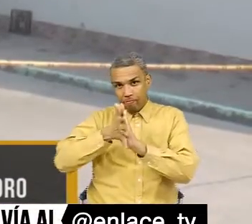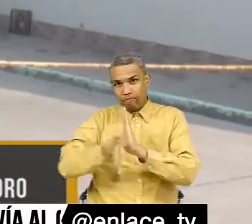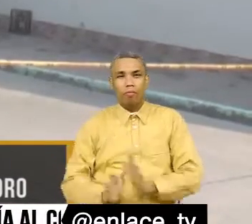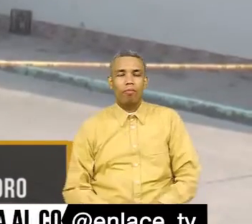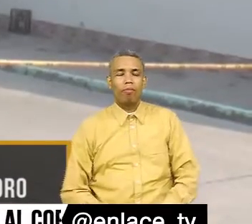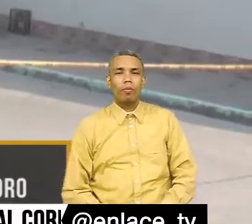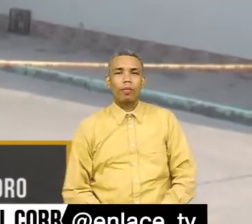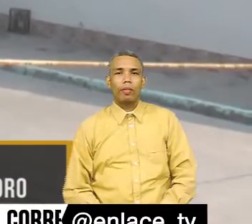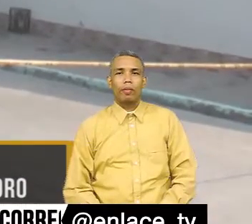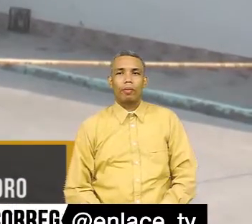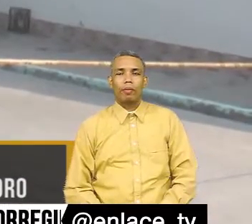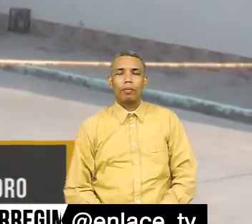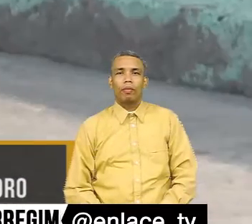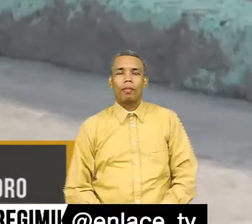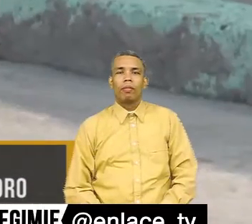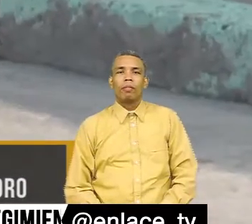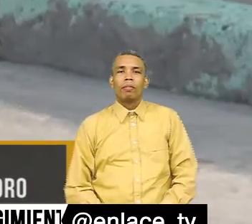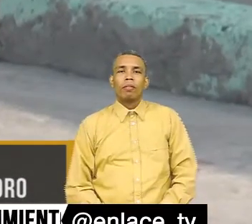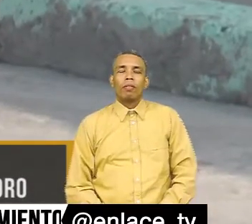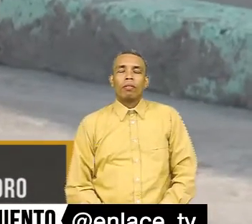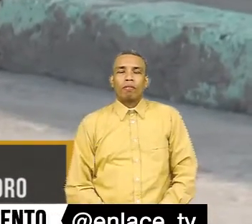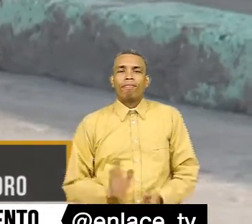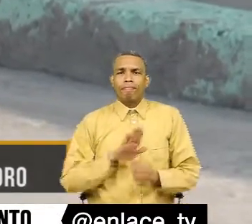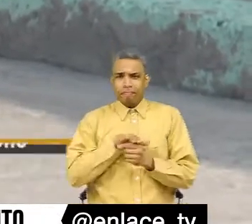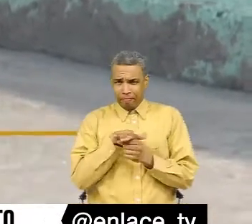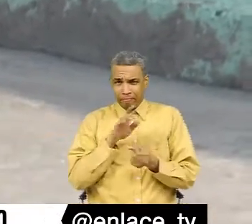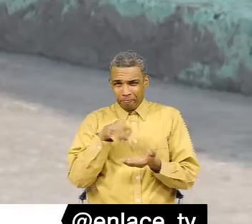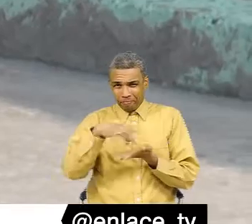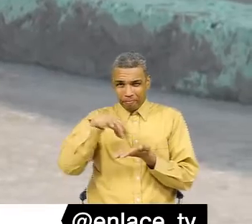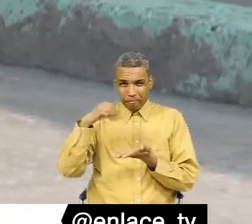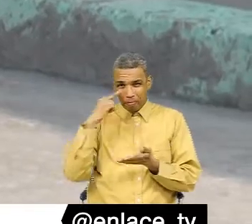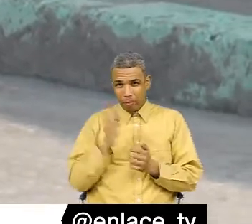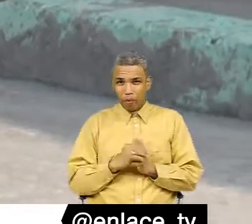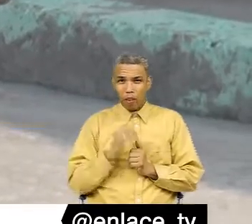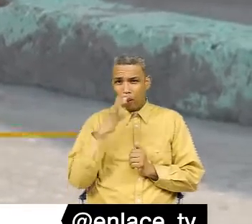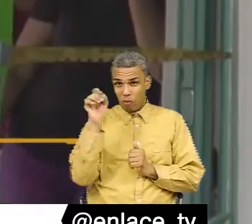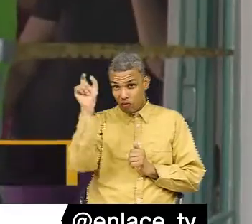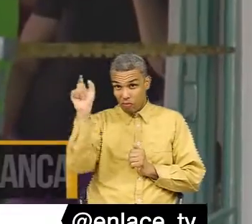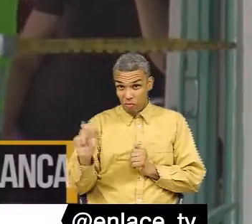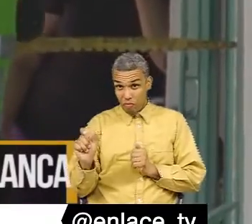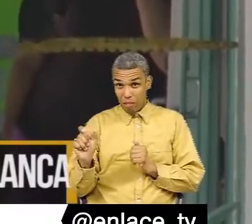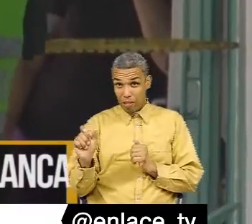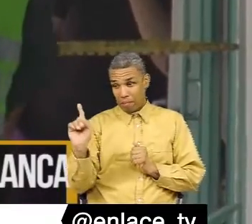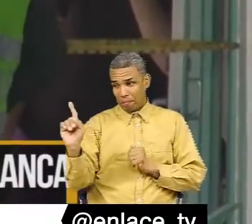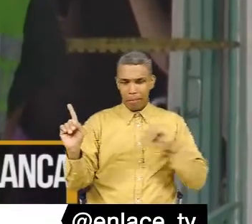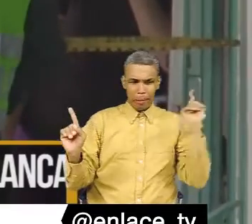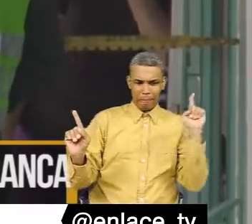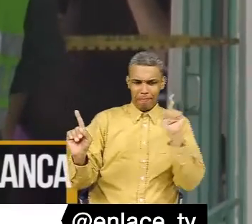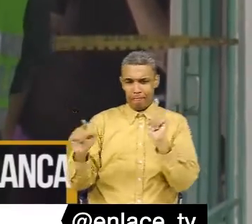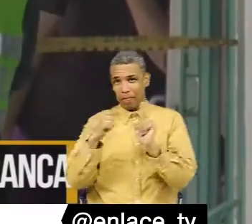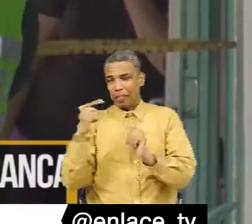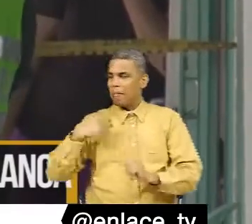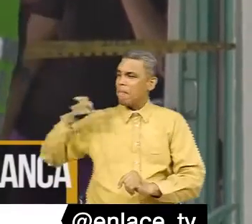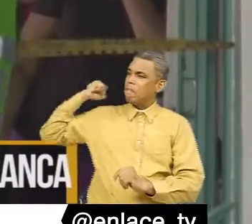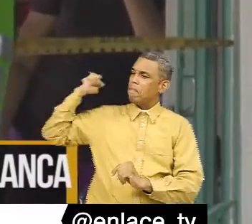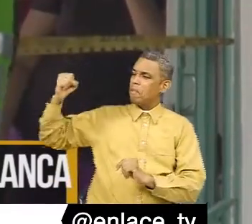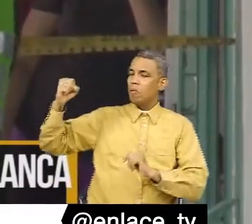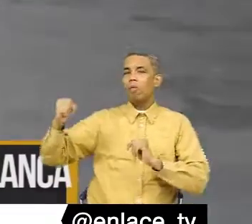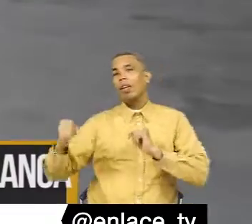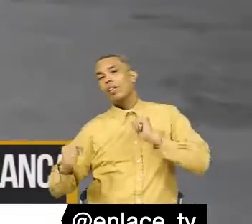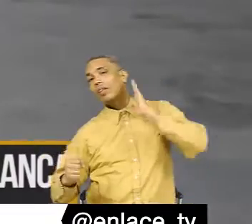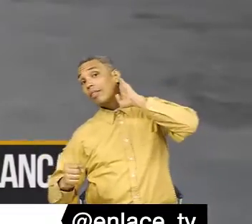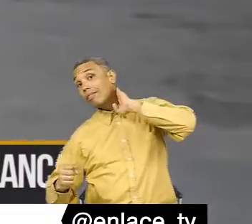tuvo ocurrencia la tarde de este viernes en el barrio Santander, al nororiente de la ciudad, cuando un hombre fue atacado por otro con arma blanca que lo hirió a la altura del cuello. Enlace